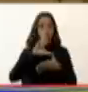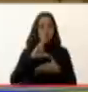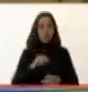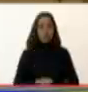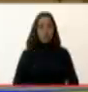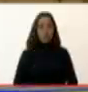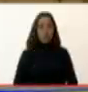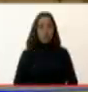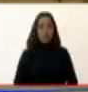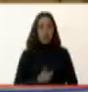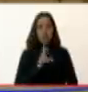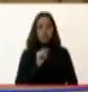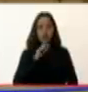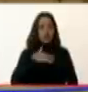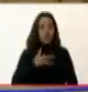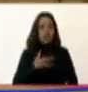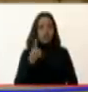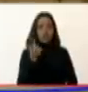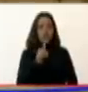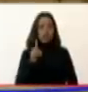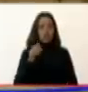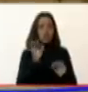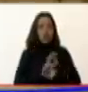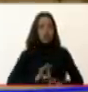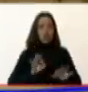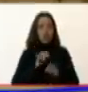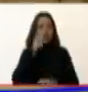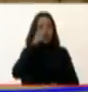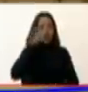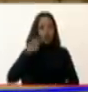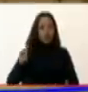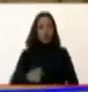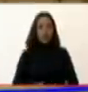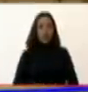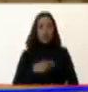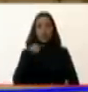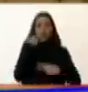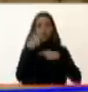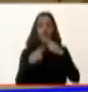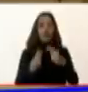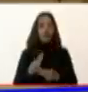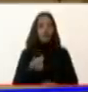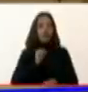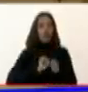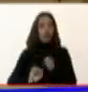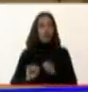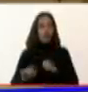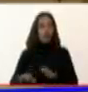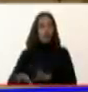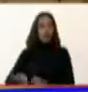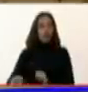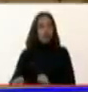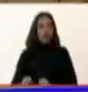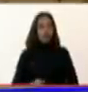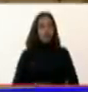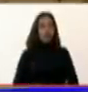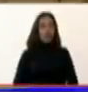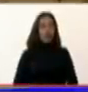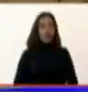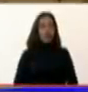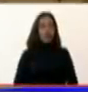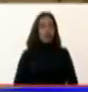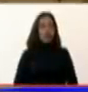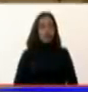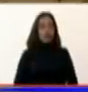solo ningún pueblo que en este momento esté alzando su voz contra el capitalismo, contra el neoliberalismo, contra